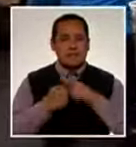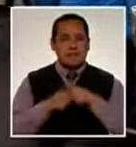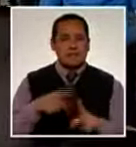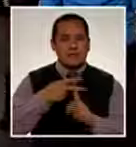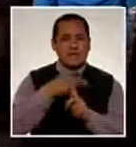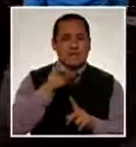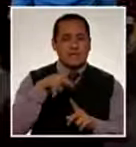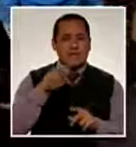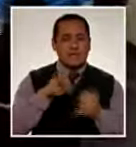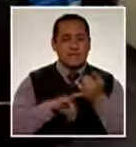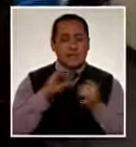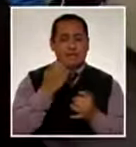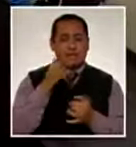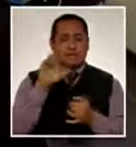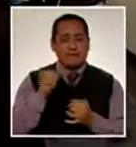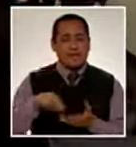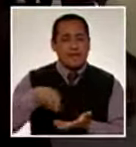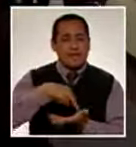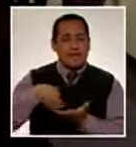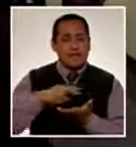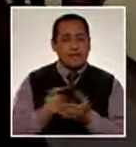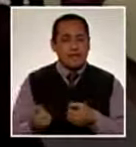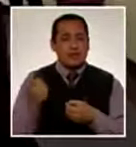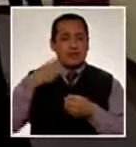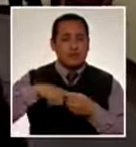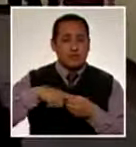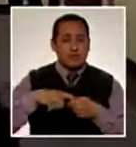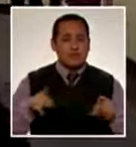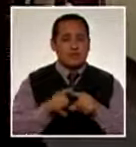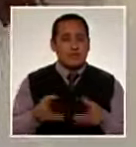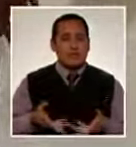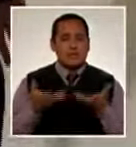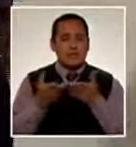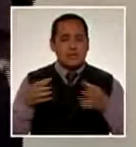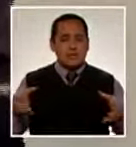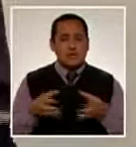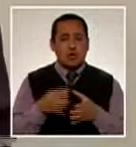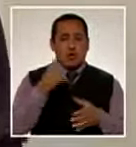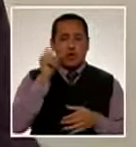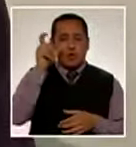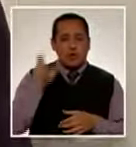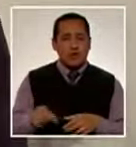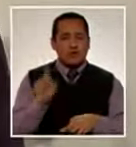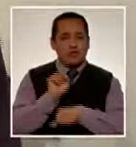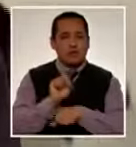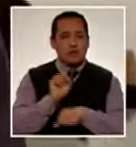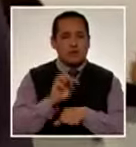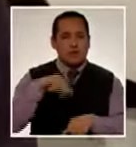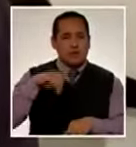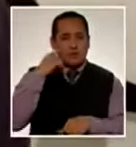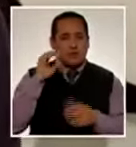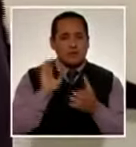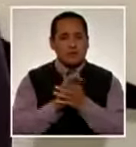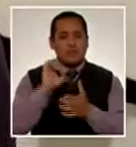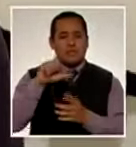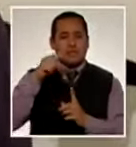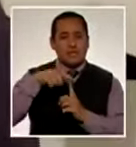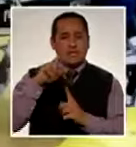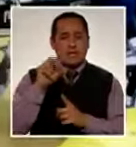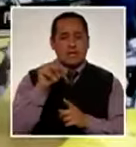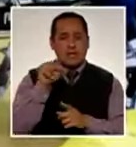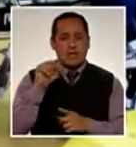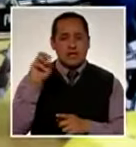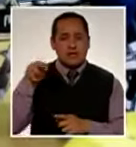Así nace Kinesfera Danza, una compañía de danza inclusiva, dirigida por el coreógrafo y educador Michel